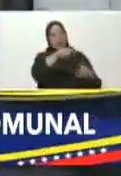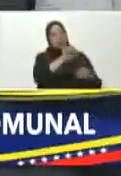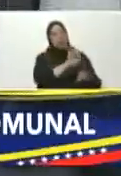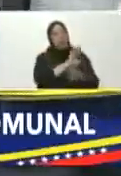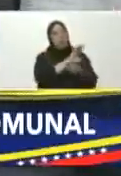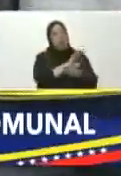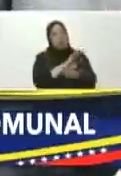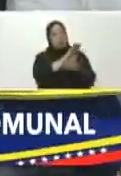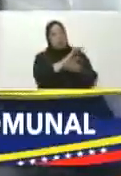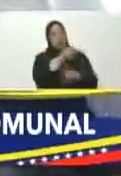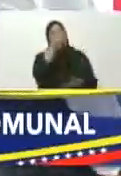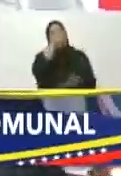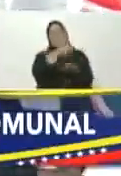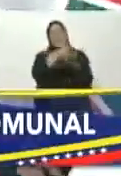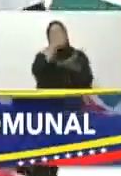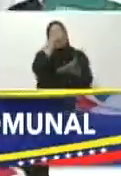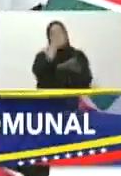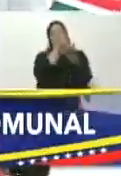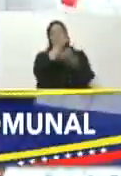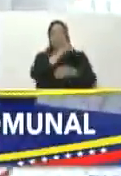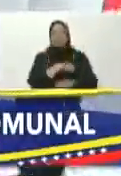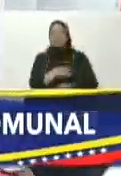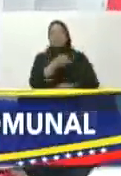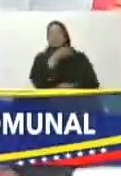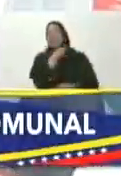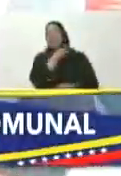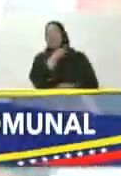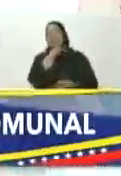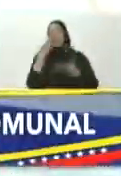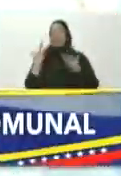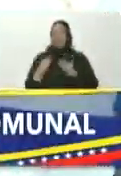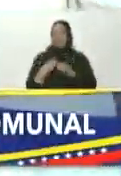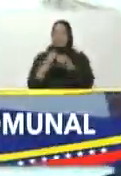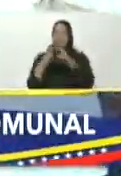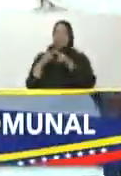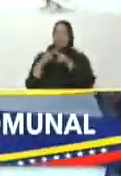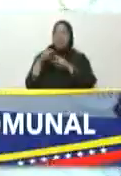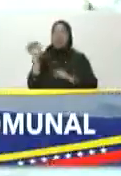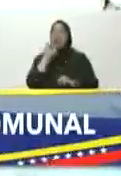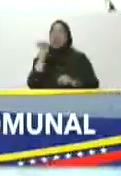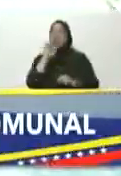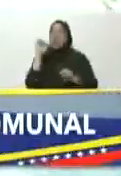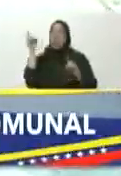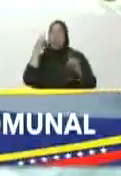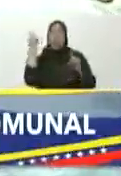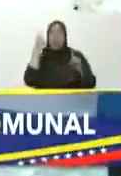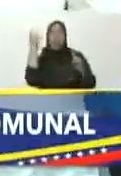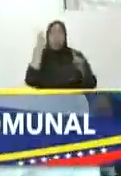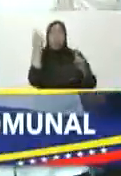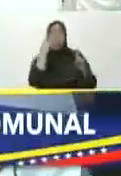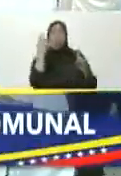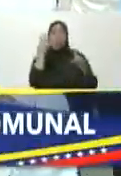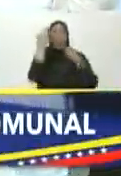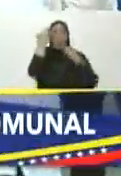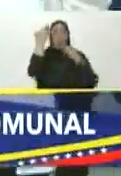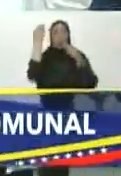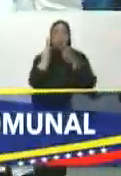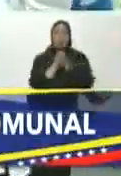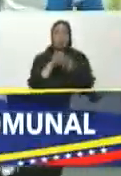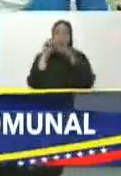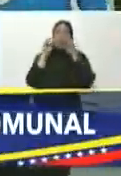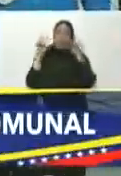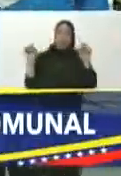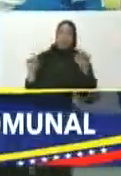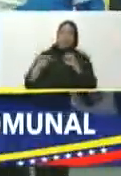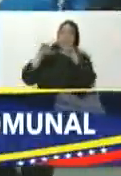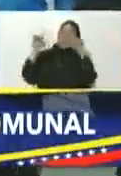cuide. Amén. Bueno, Rafael de la Cava, seguimos aquí. Seguimos, presidente. Vamos a entregar la patrulla, bueno, mira, por allá, saludando, pues. Aquí veo esos ojos emocionados.